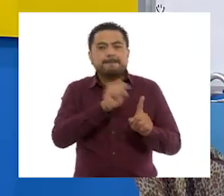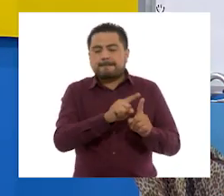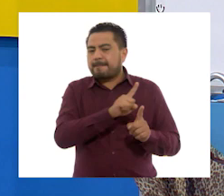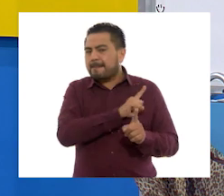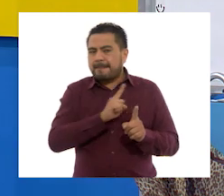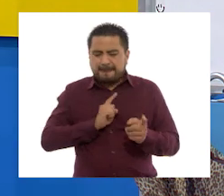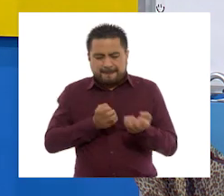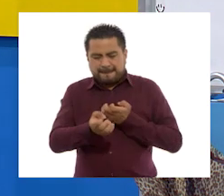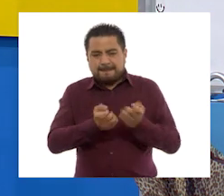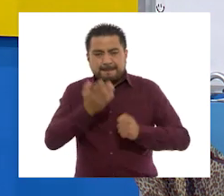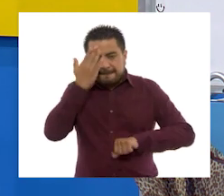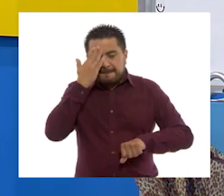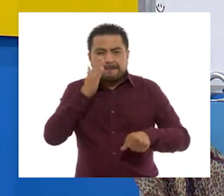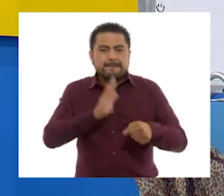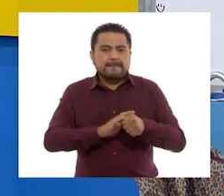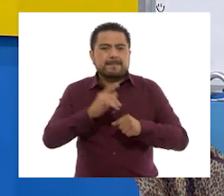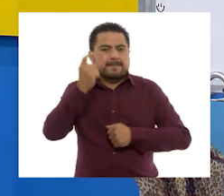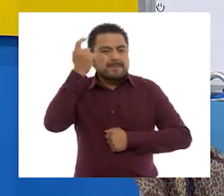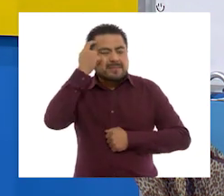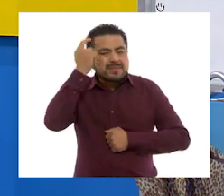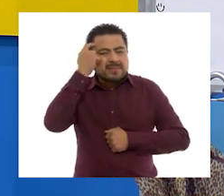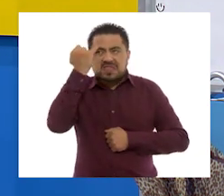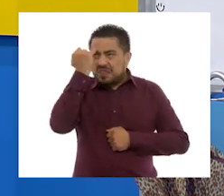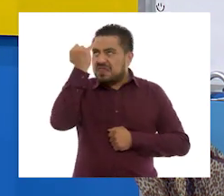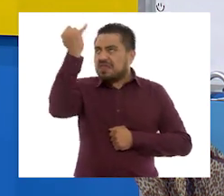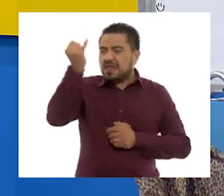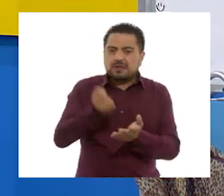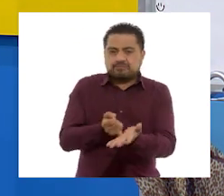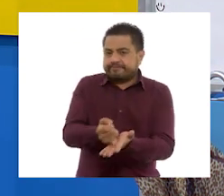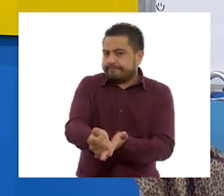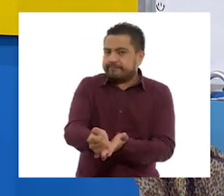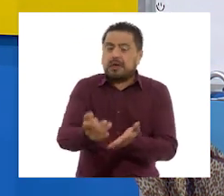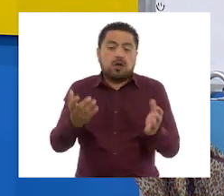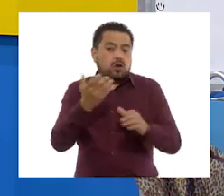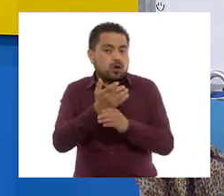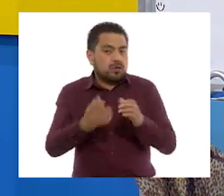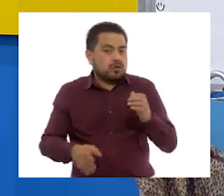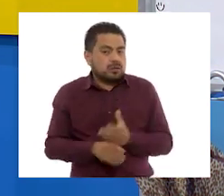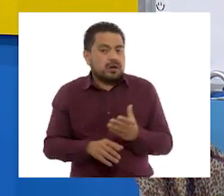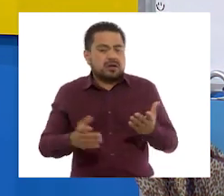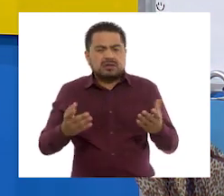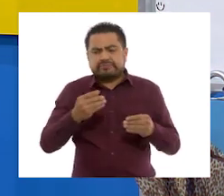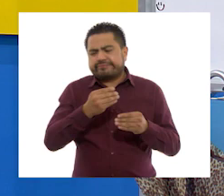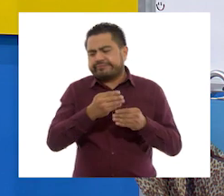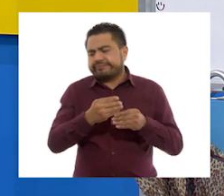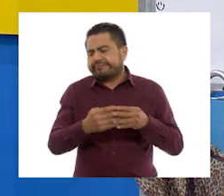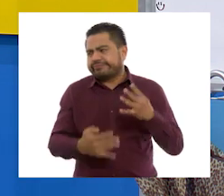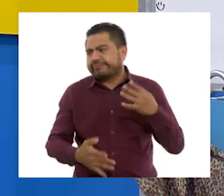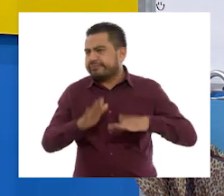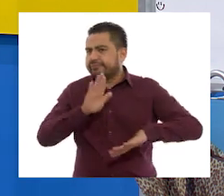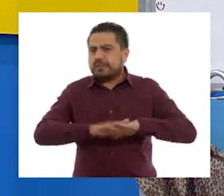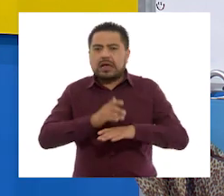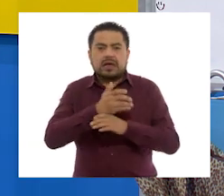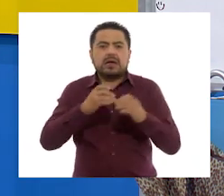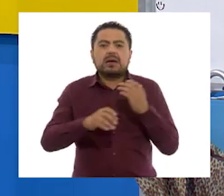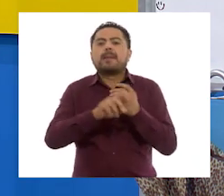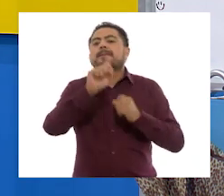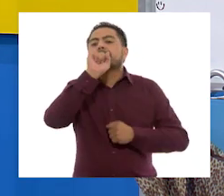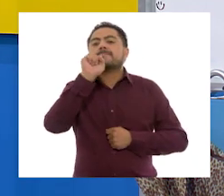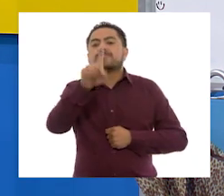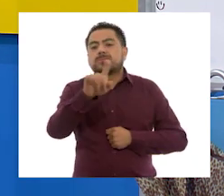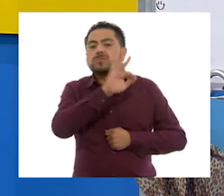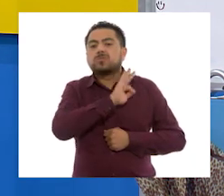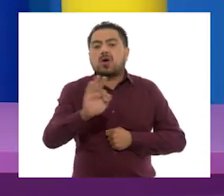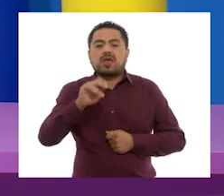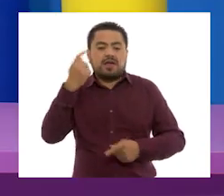ejercitar nuestra mente, nuestros pensamientos, ideas, decisiones, acciones, entre muchas otras cosas, para que también seamos